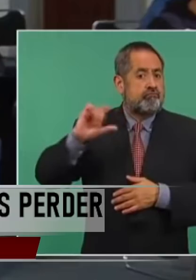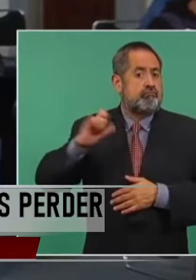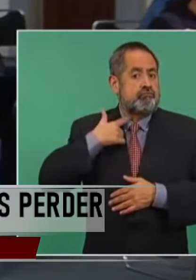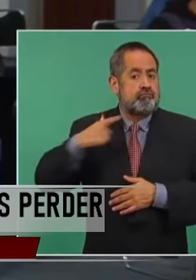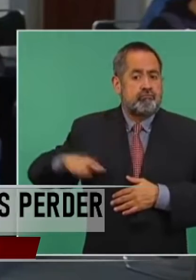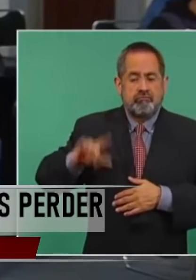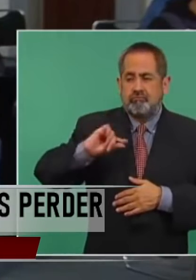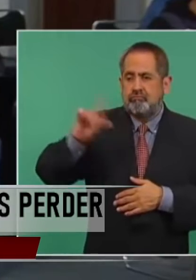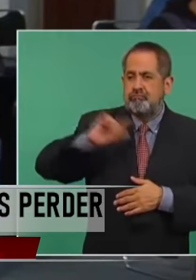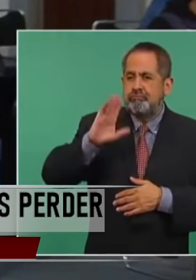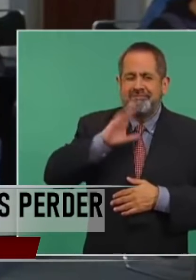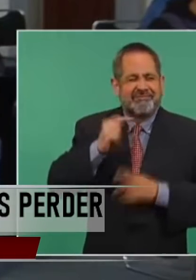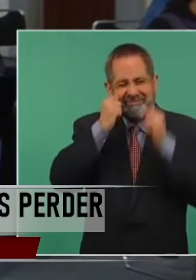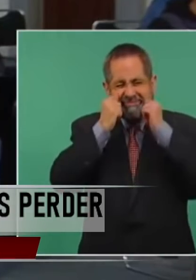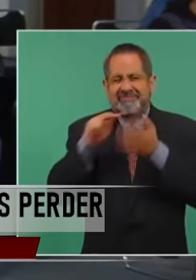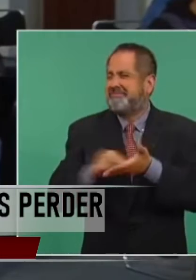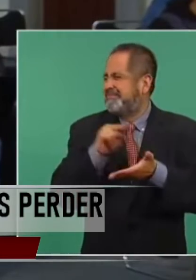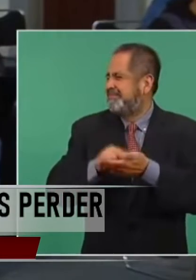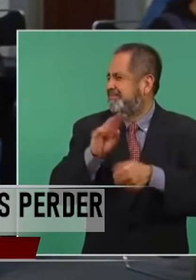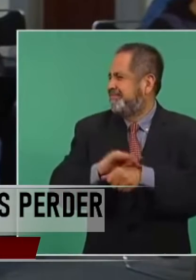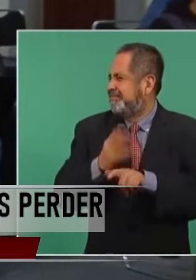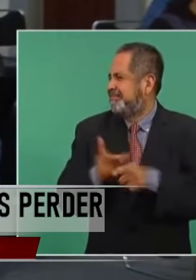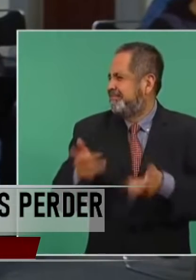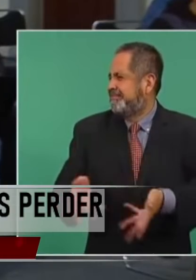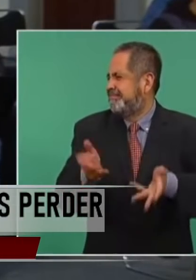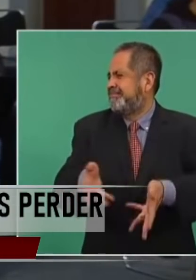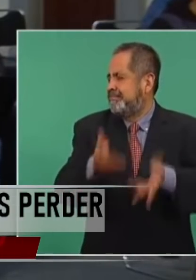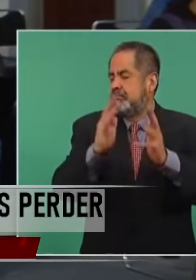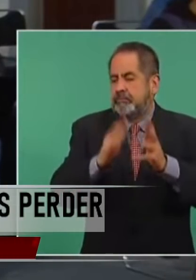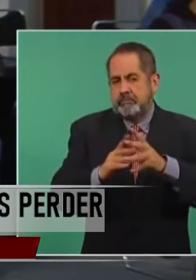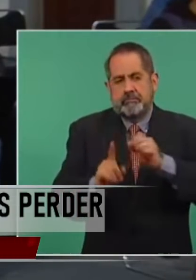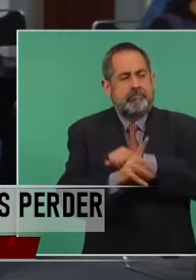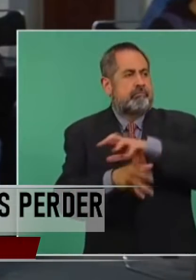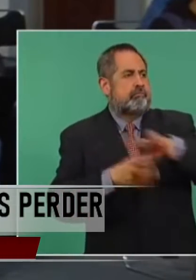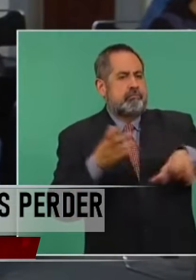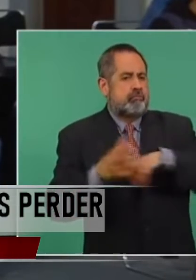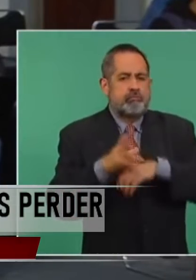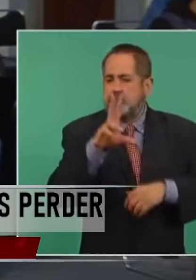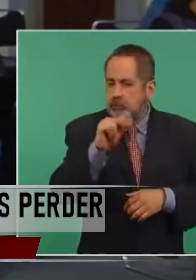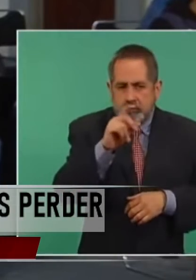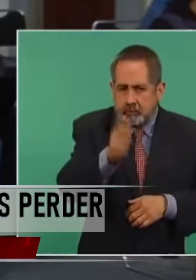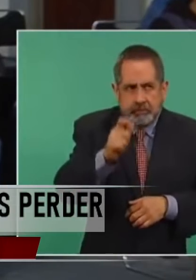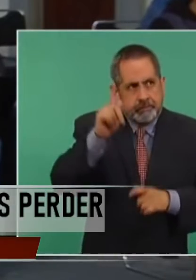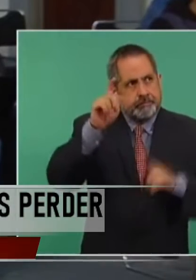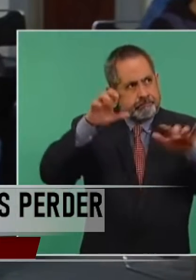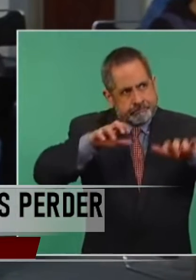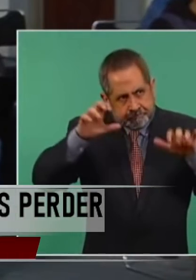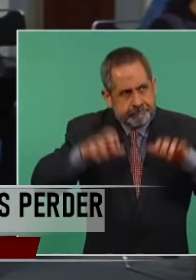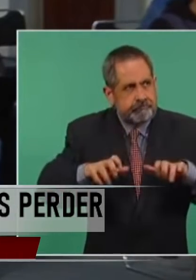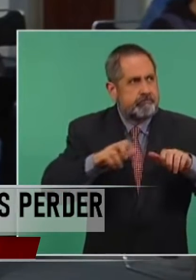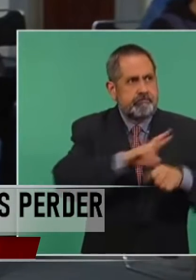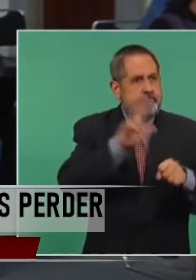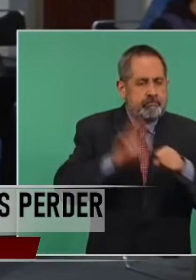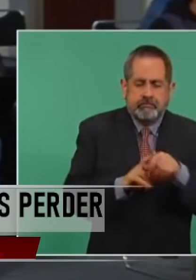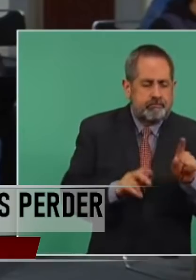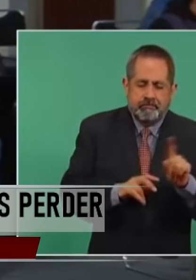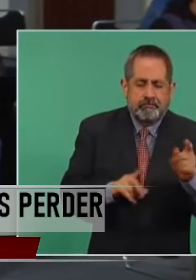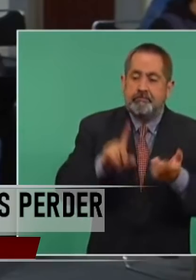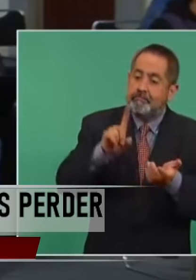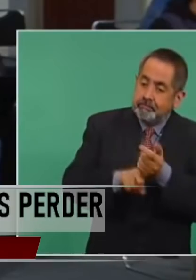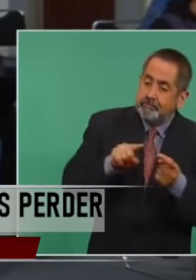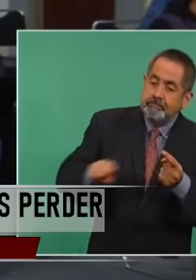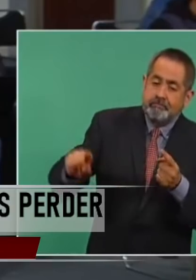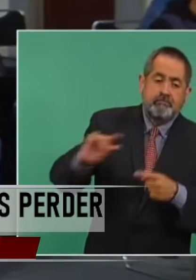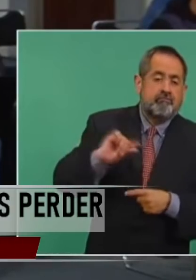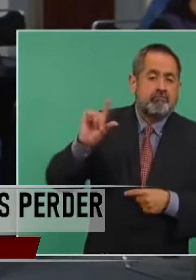es decir no fue una inundación por lluvias, no fue un fenómeno natural es decir hay funcionarios